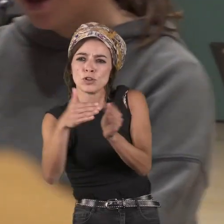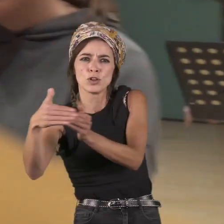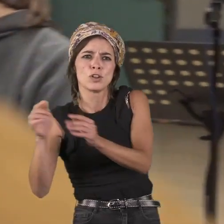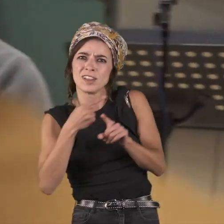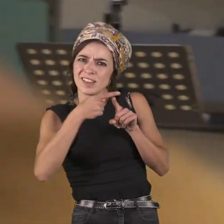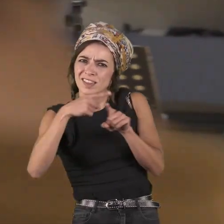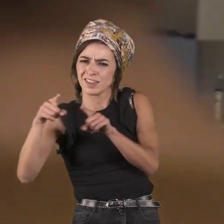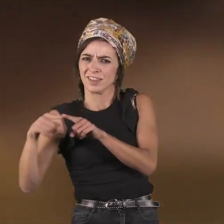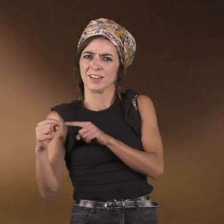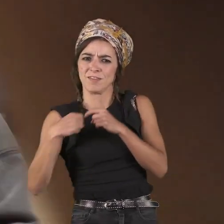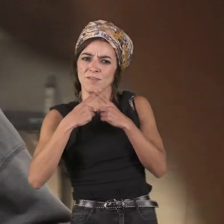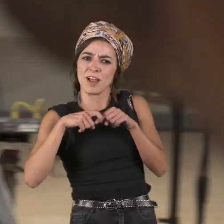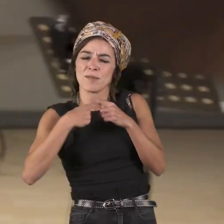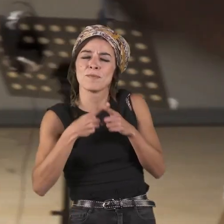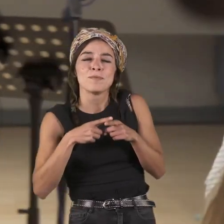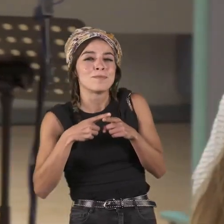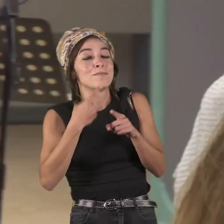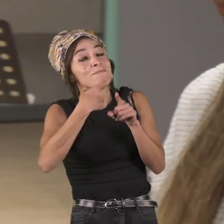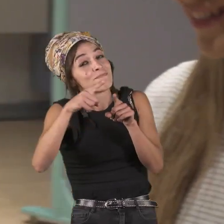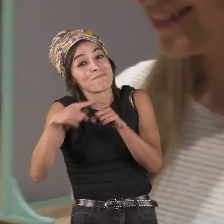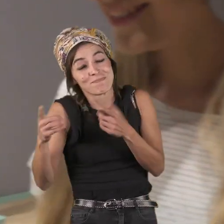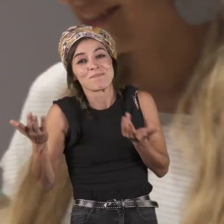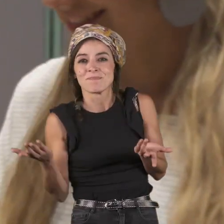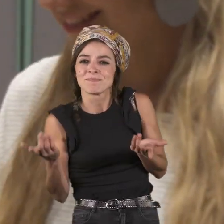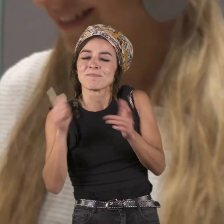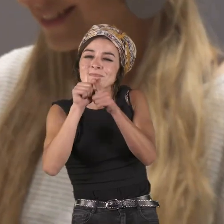dute txokotxo ezberdina. Familia bakoitzak bidai